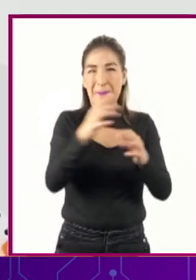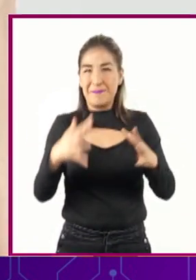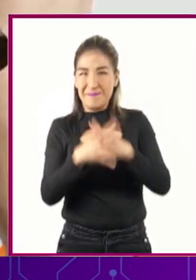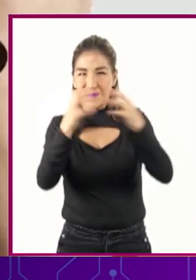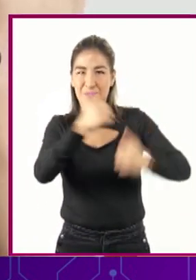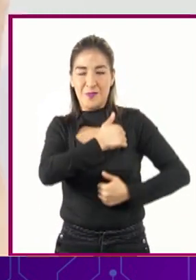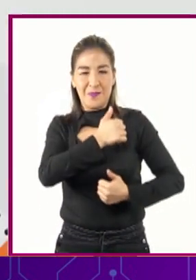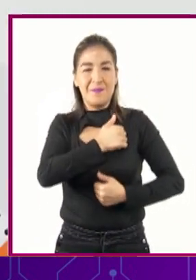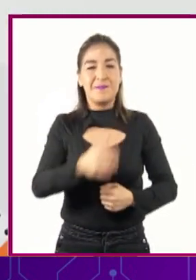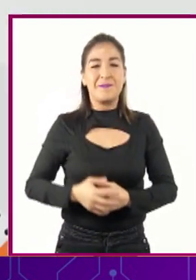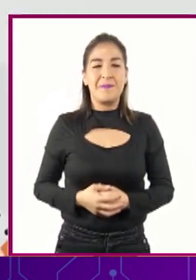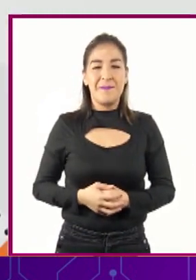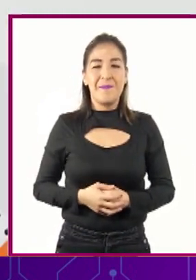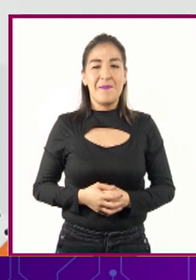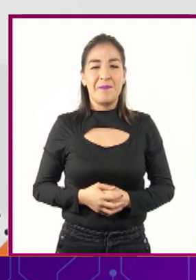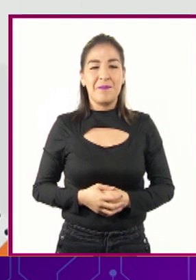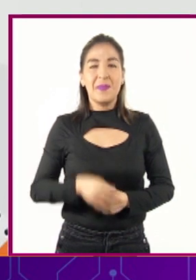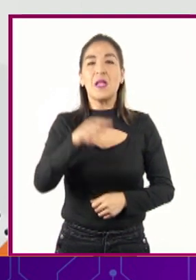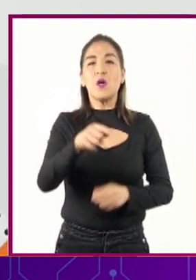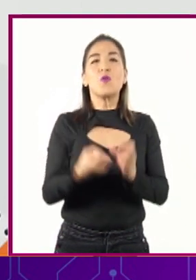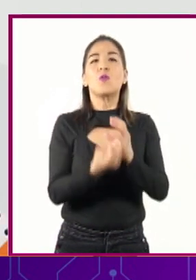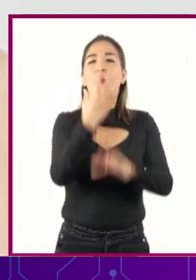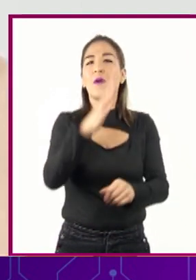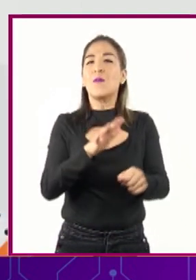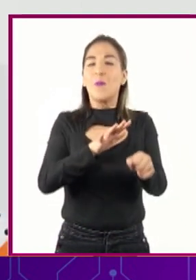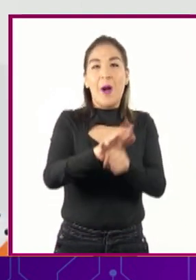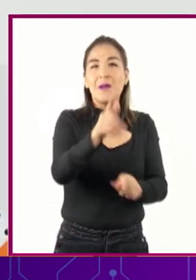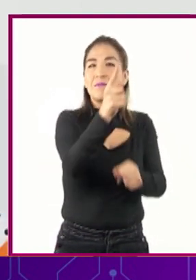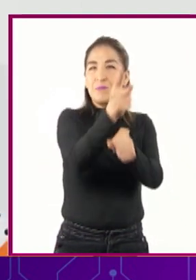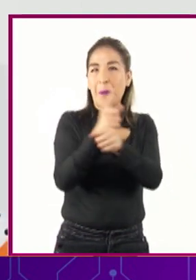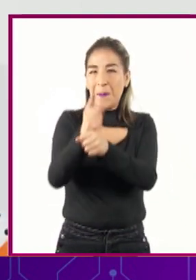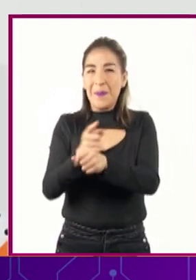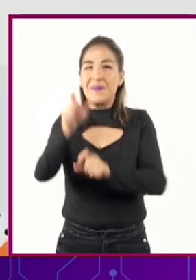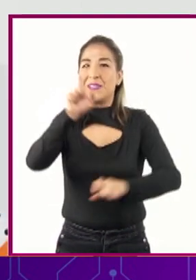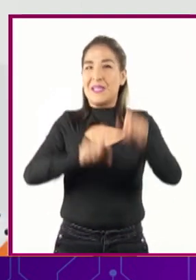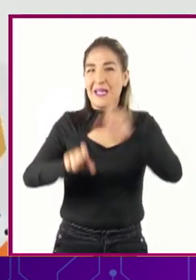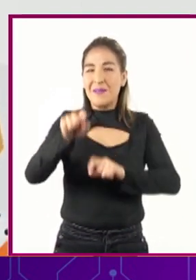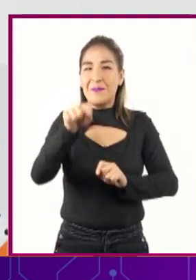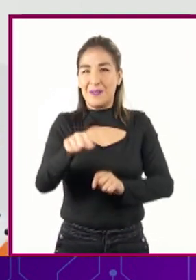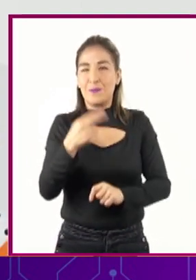Y 6. Las nuevas armas utilizadas.